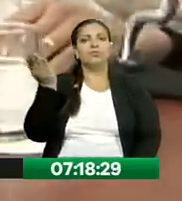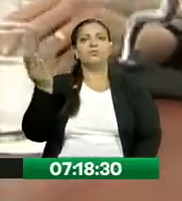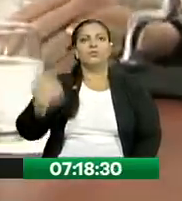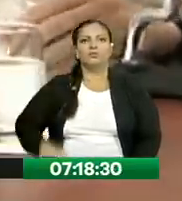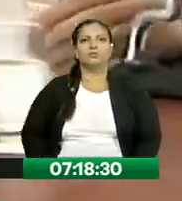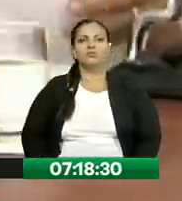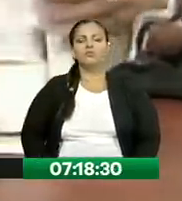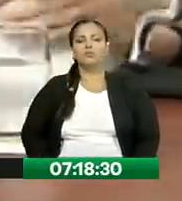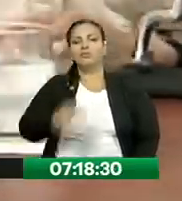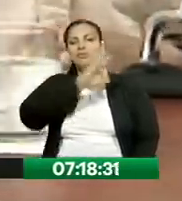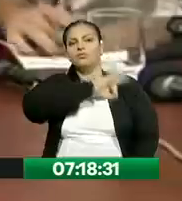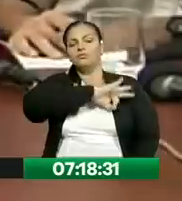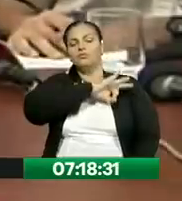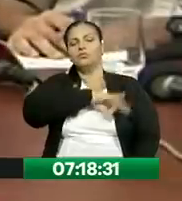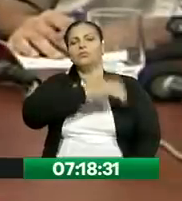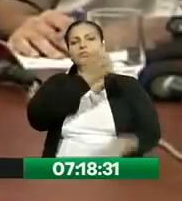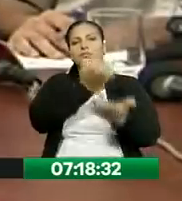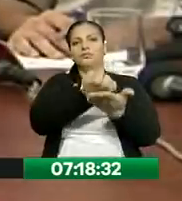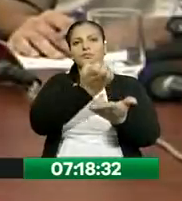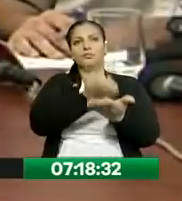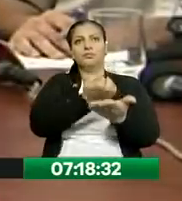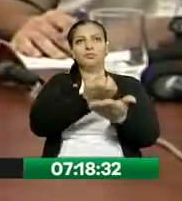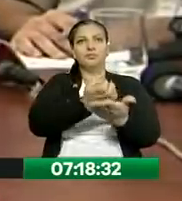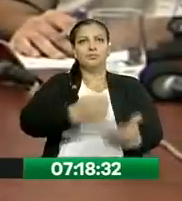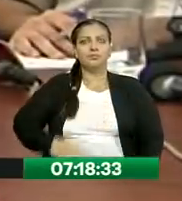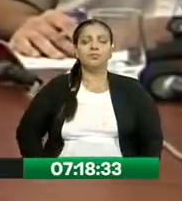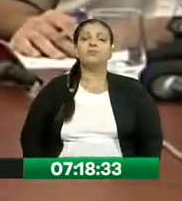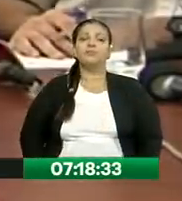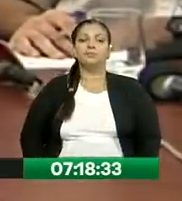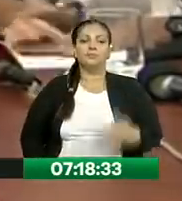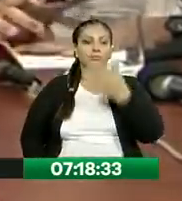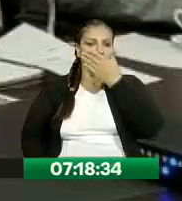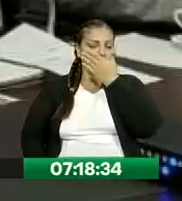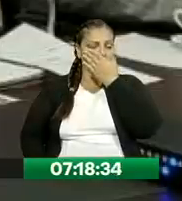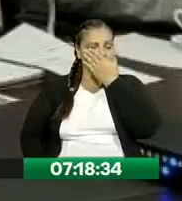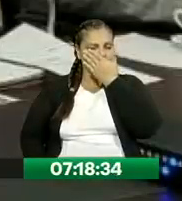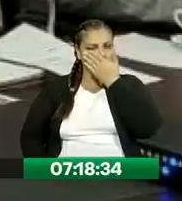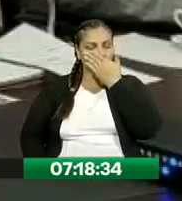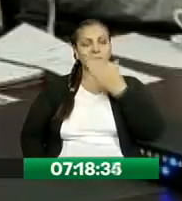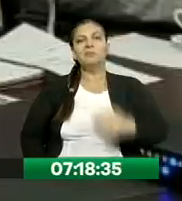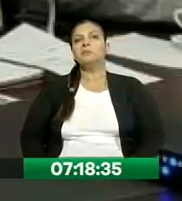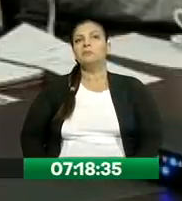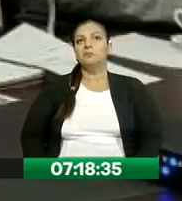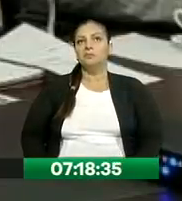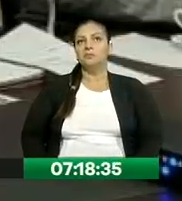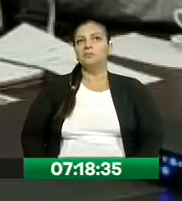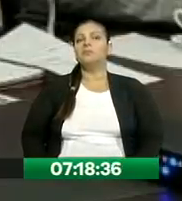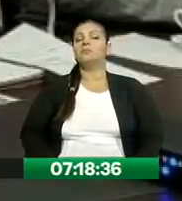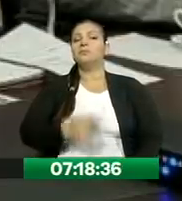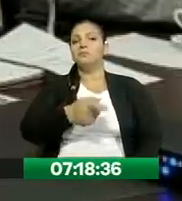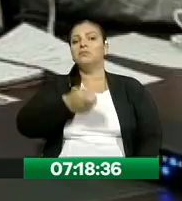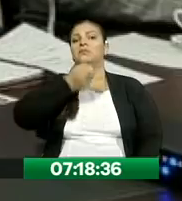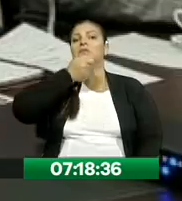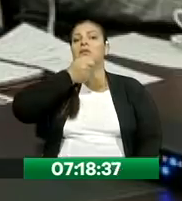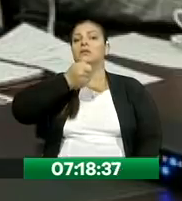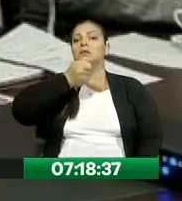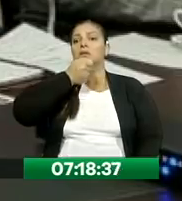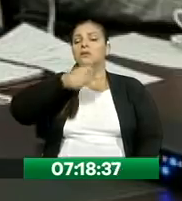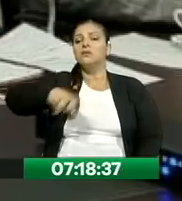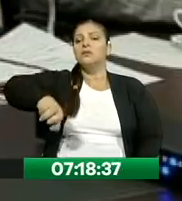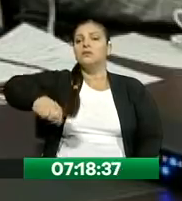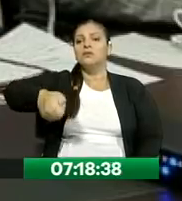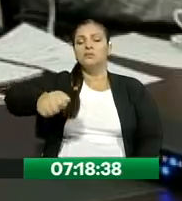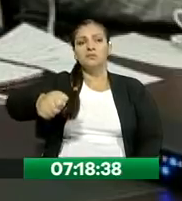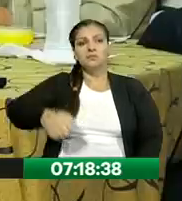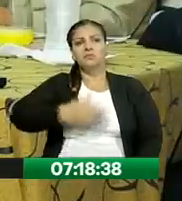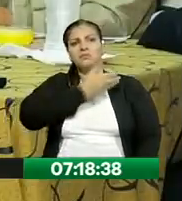En los últimos 37 años de la historia política del país, es el primer comunicador en ser nominado en la terna